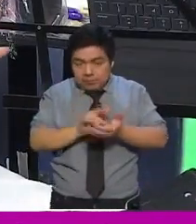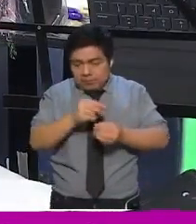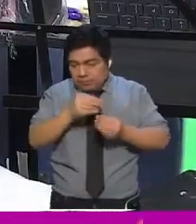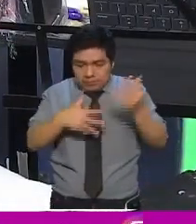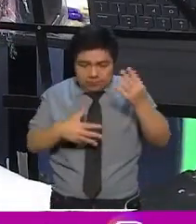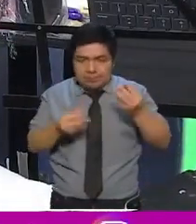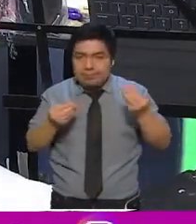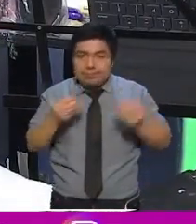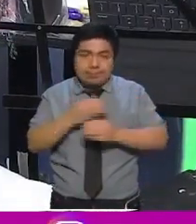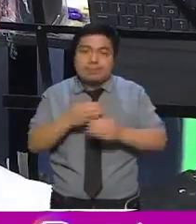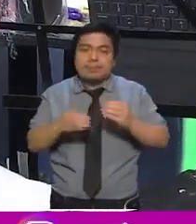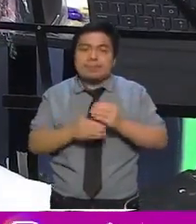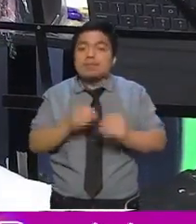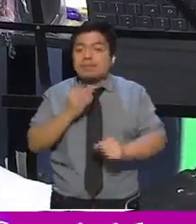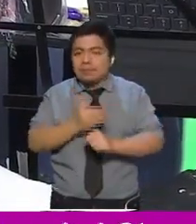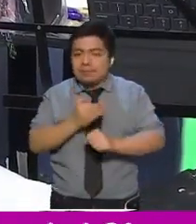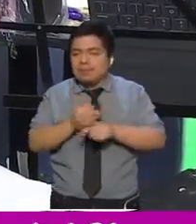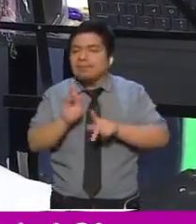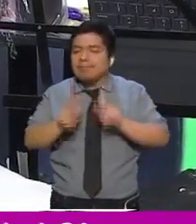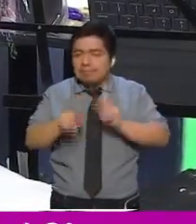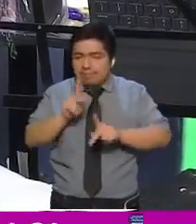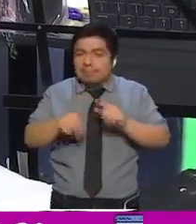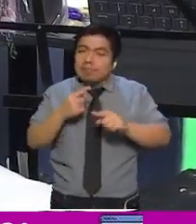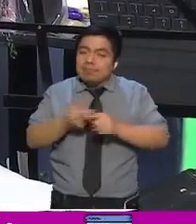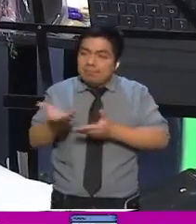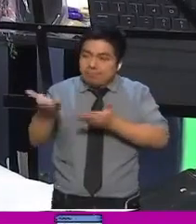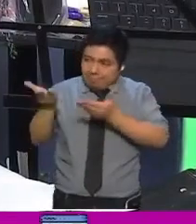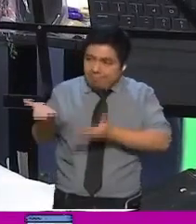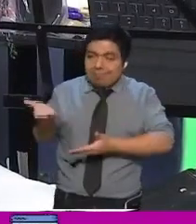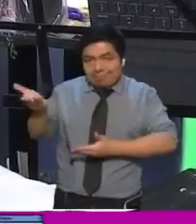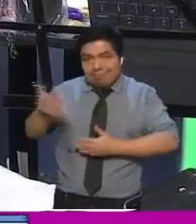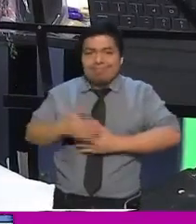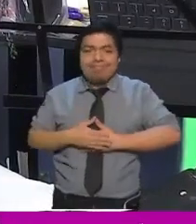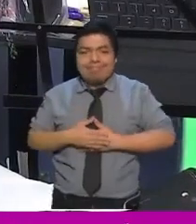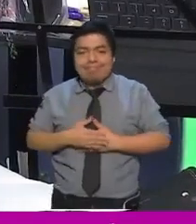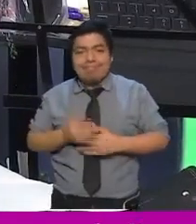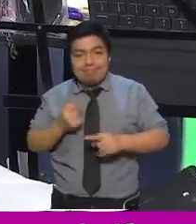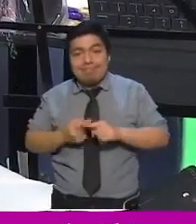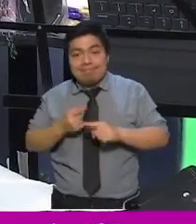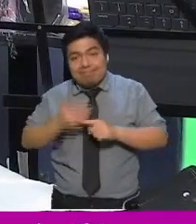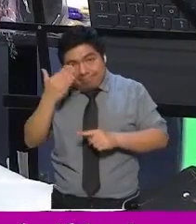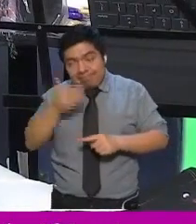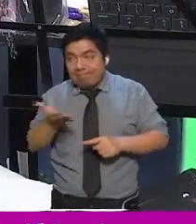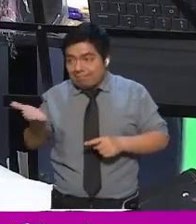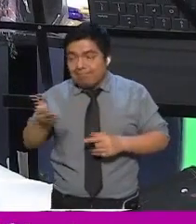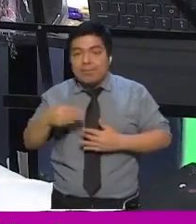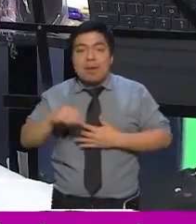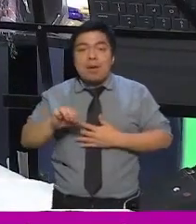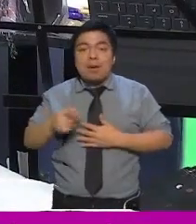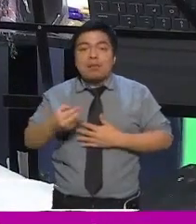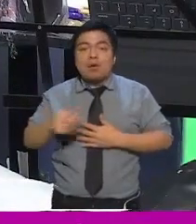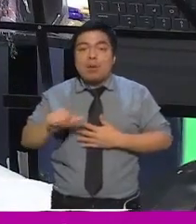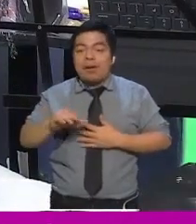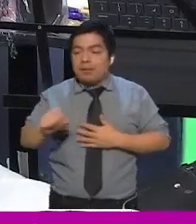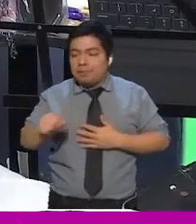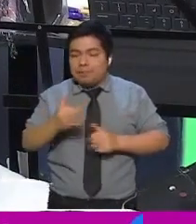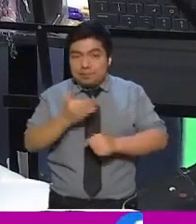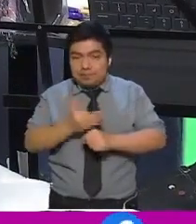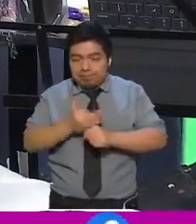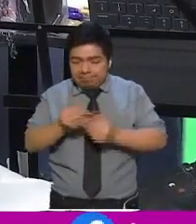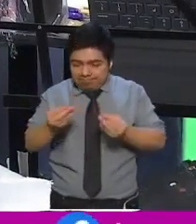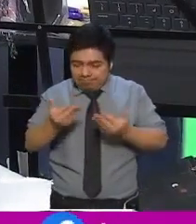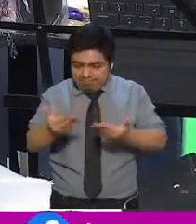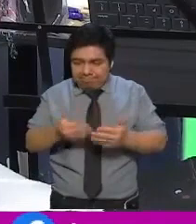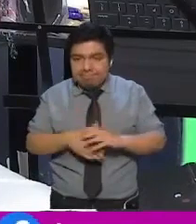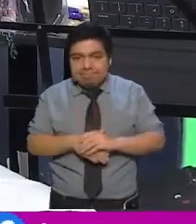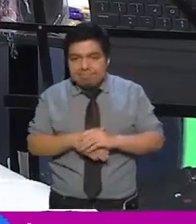chorro de gente para platicarnos al respecto Pues el único meromero petatero que le sabe tenemos con nosotros a Mauricio huesca con las credenciales de la burra en la